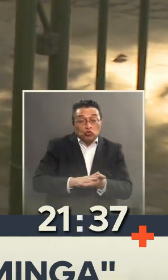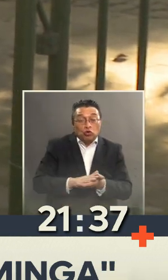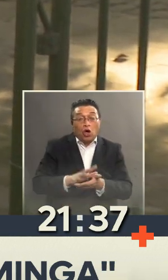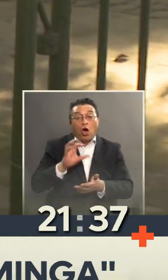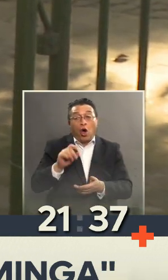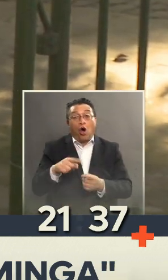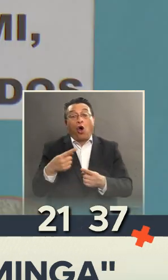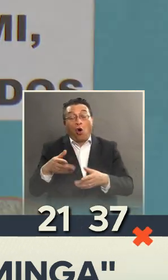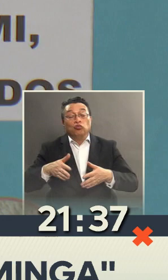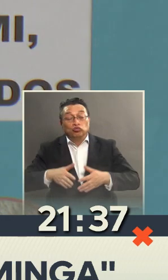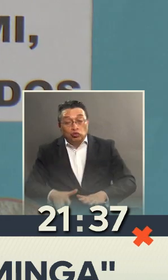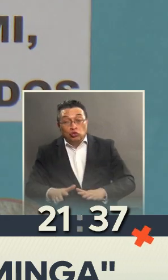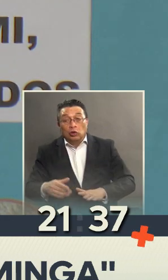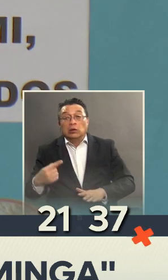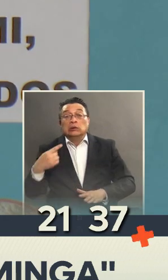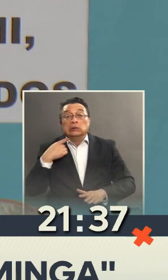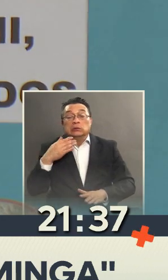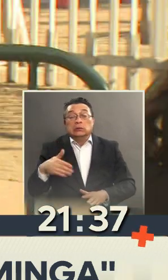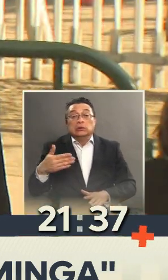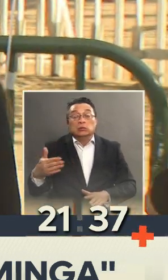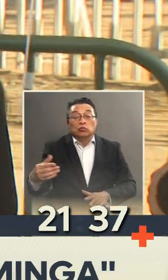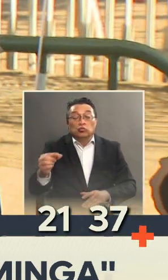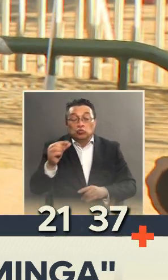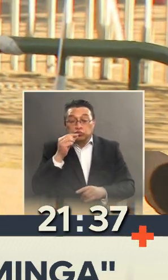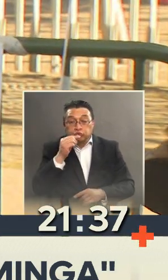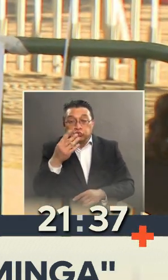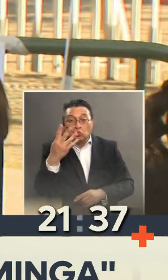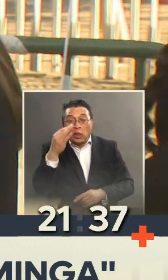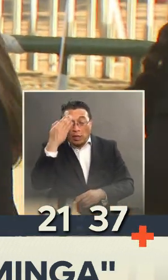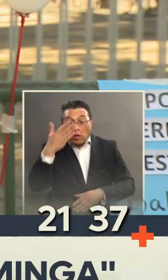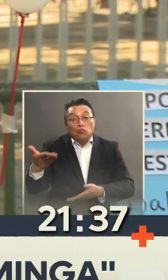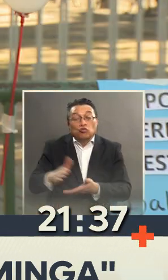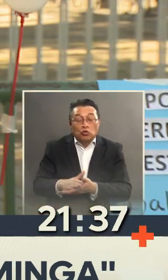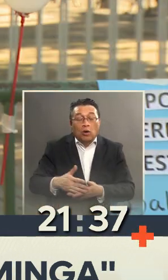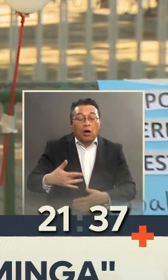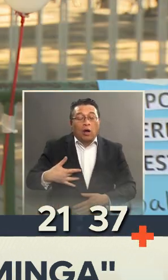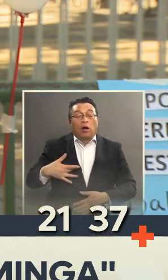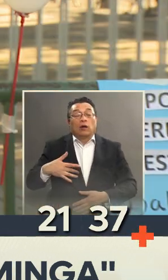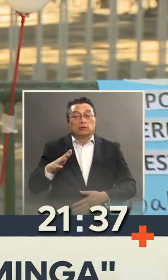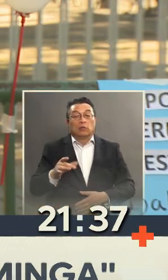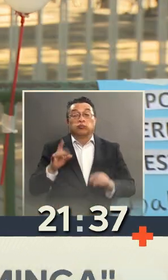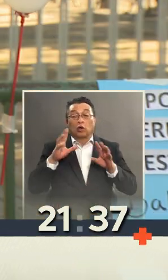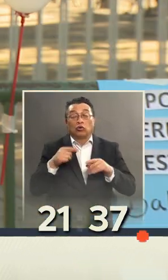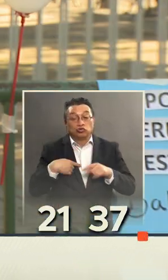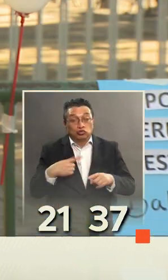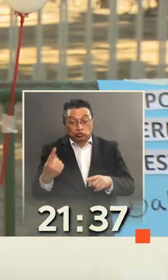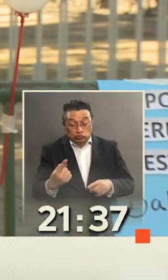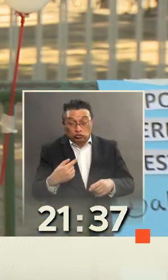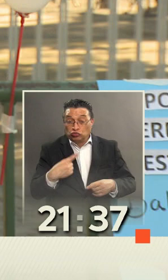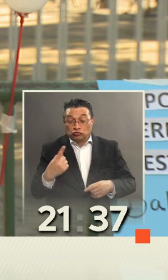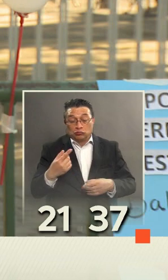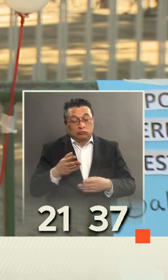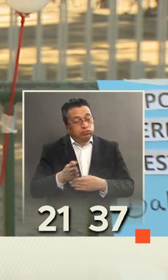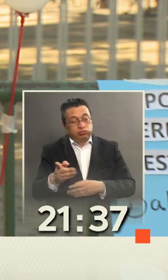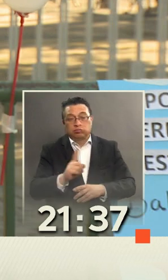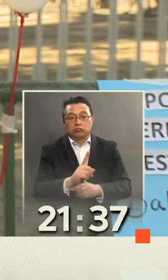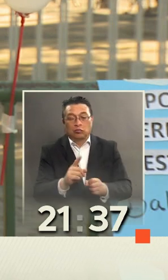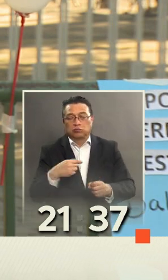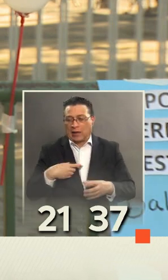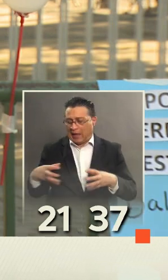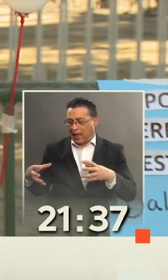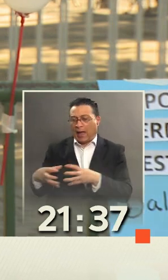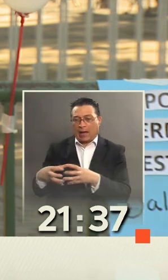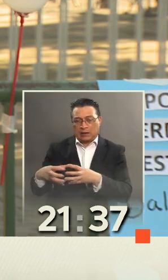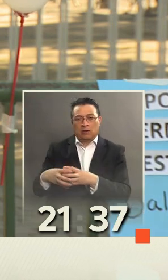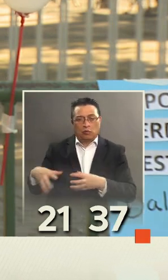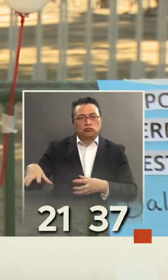sí lo hizo, pero que muere dentro de los primeros 40 días. Sin ella no hubiese podido salir adelante y somos un equipo, somos una tribu